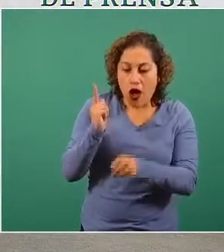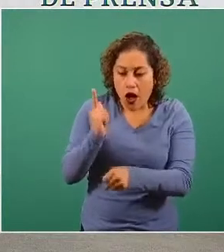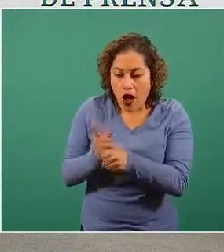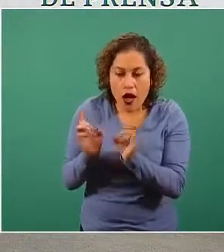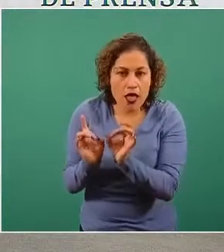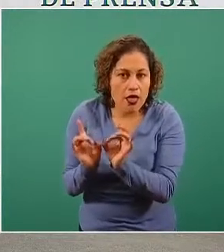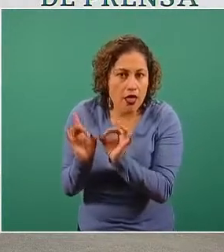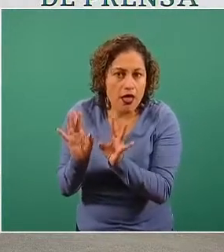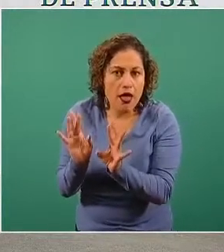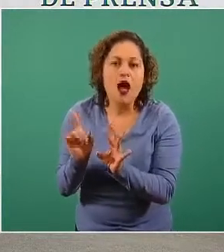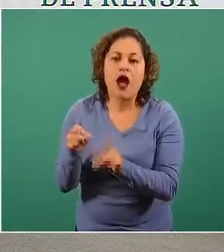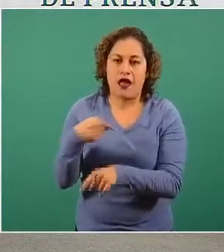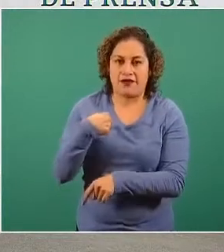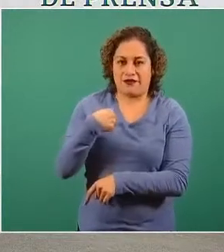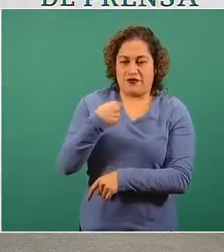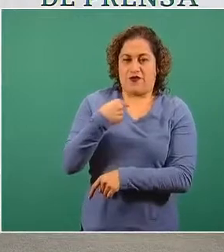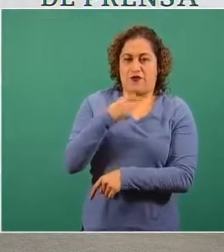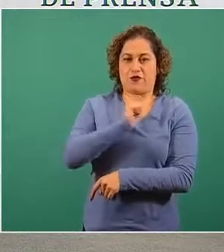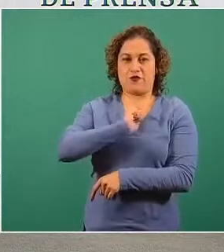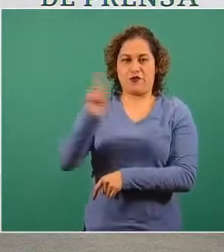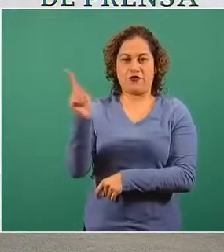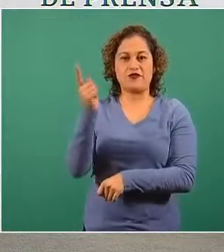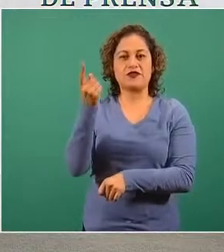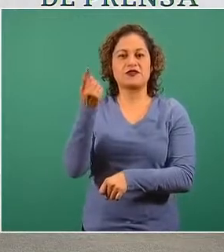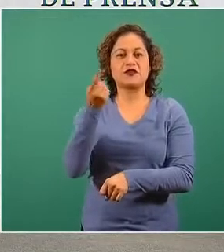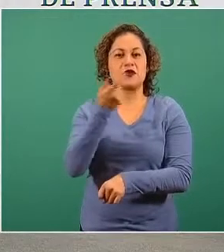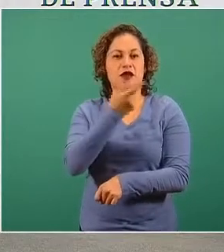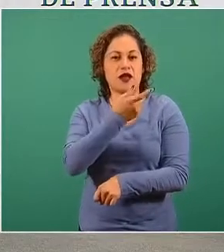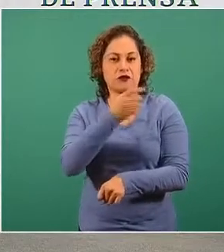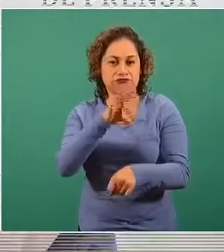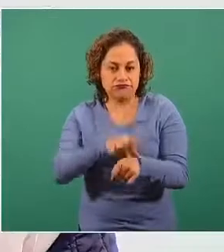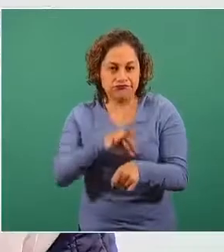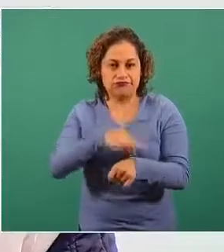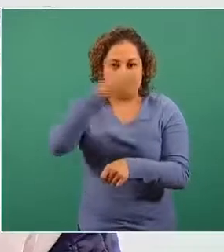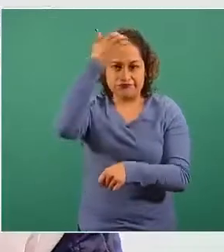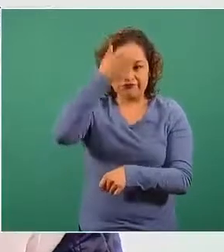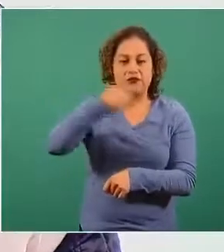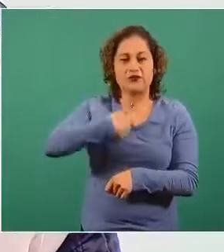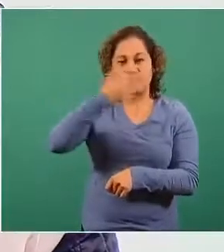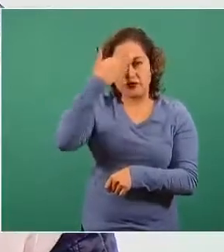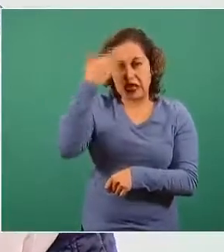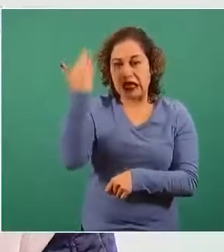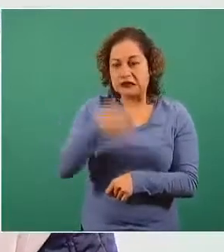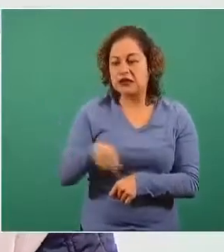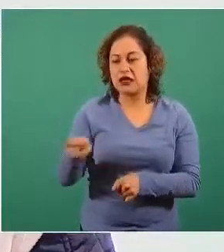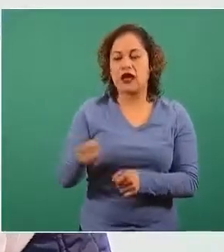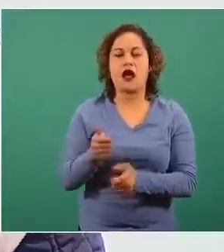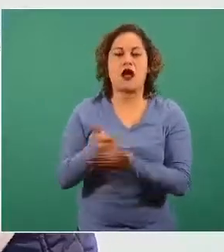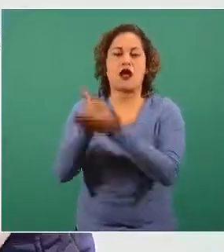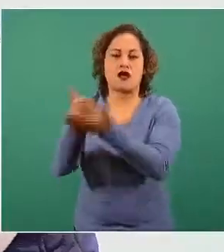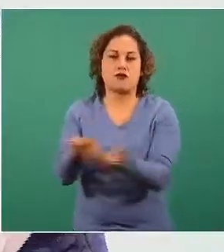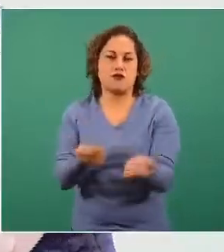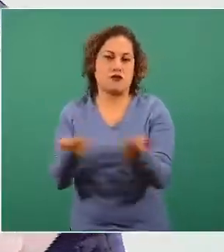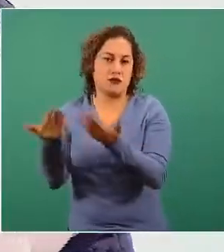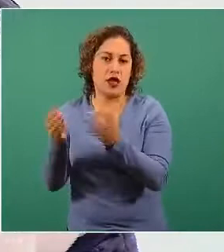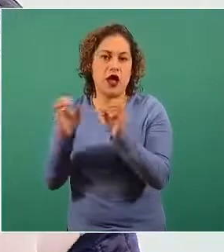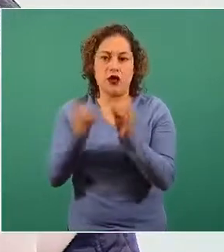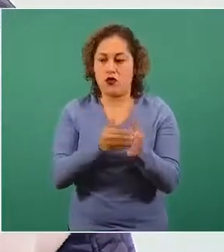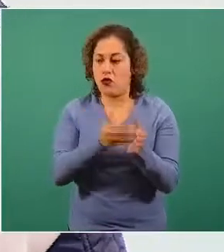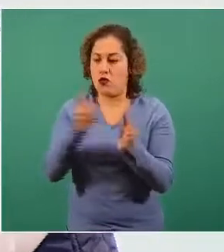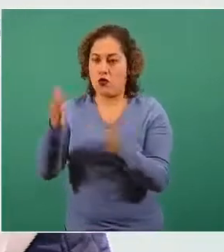situaciones en las que la vacunación que se tenga que posponer por algunos días. Por ejemplo, si una persona